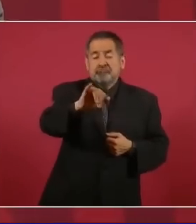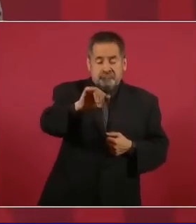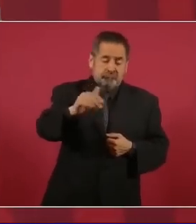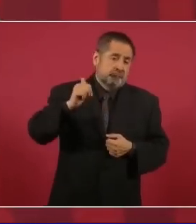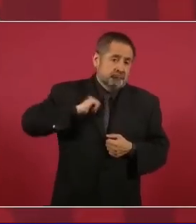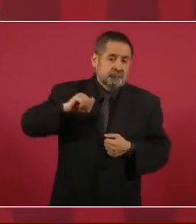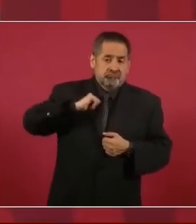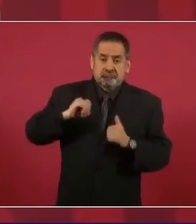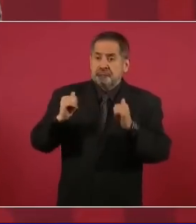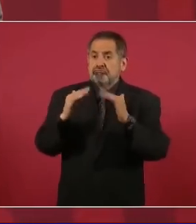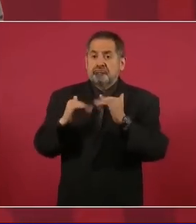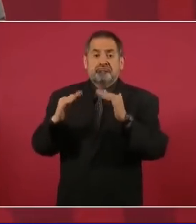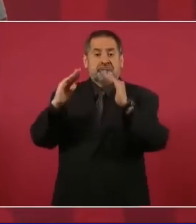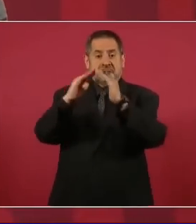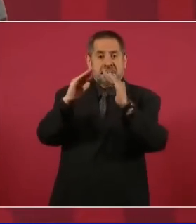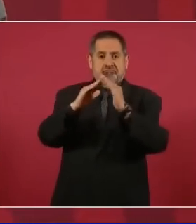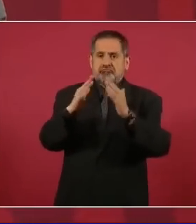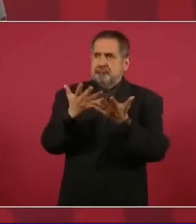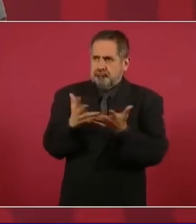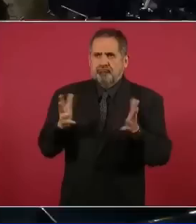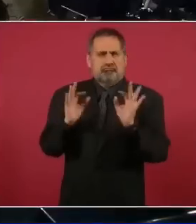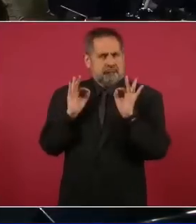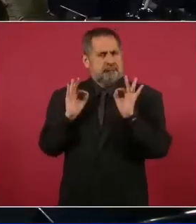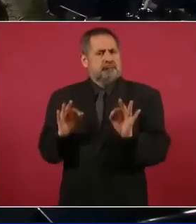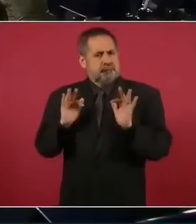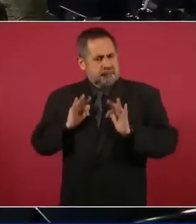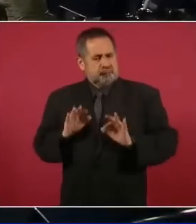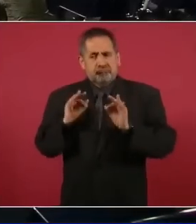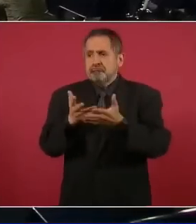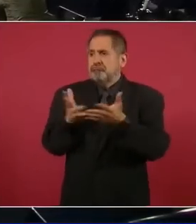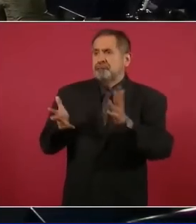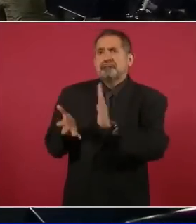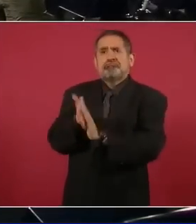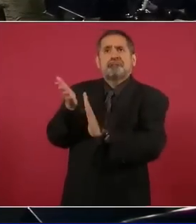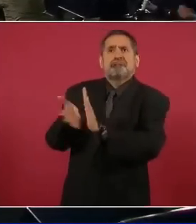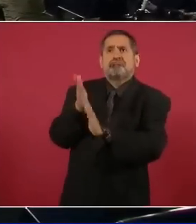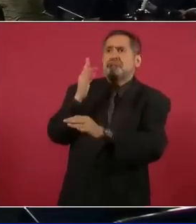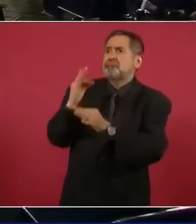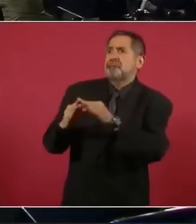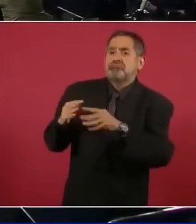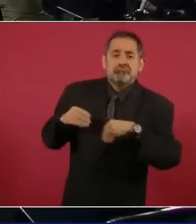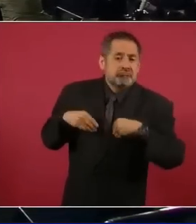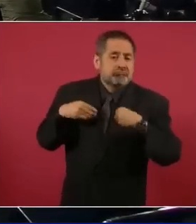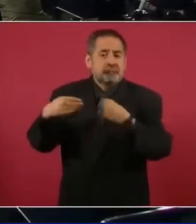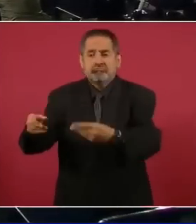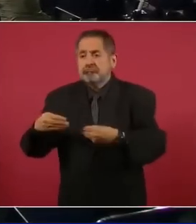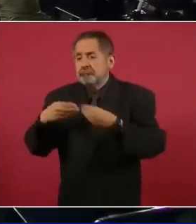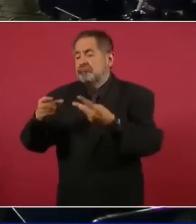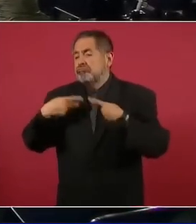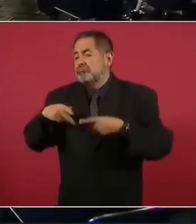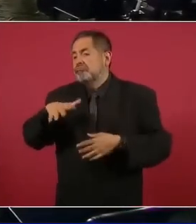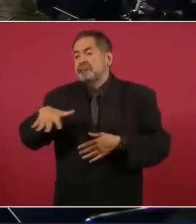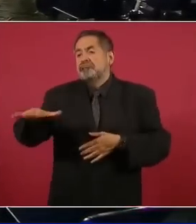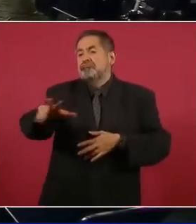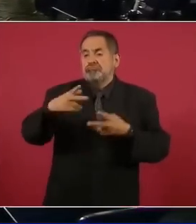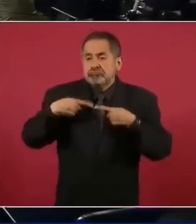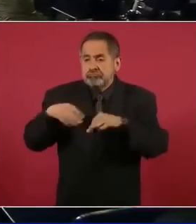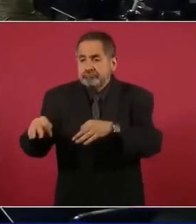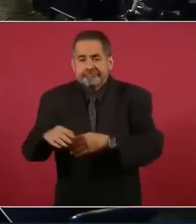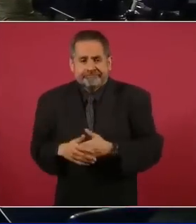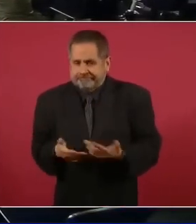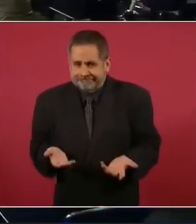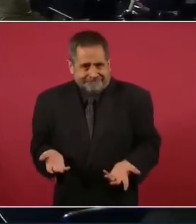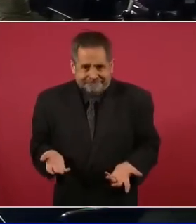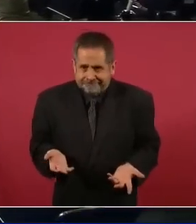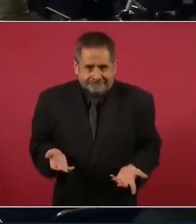de calidad se hicieron en favor del pueblo y de los trabajadores.